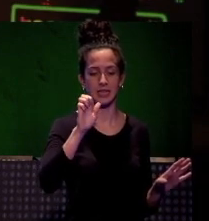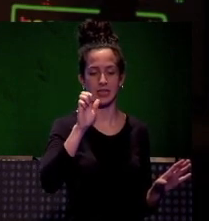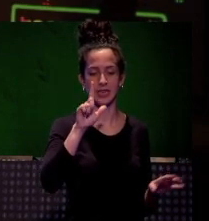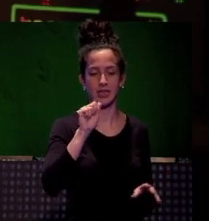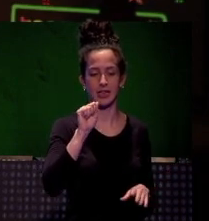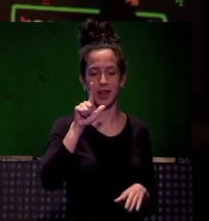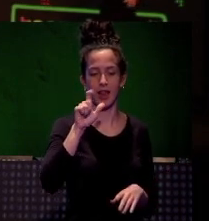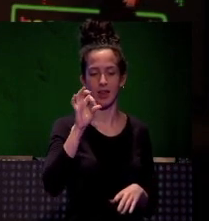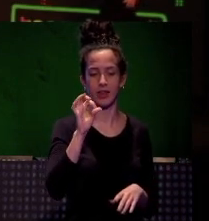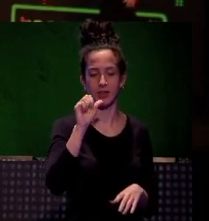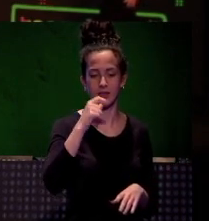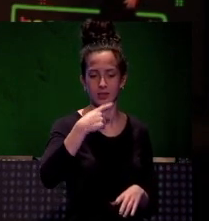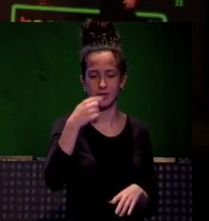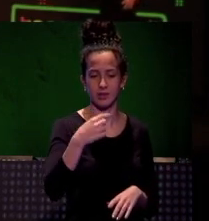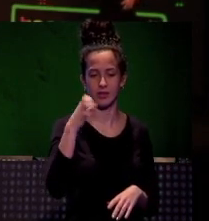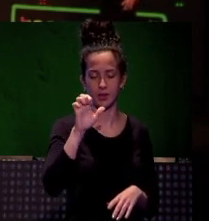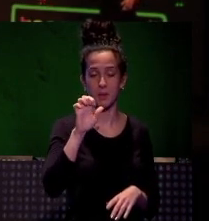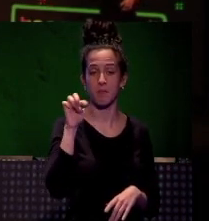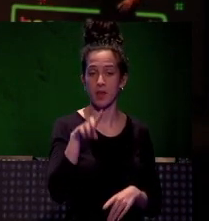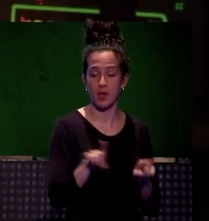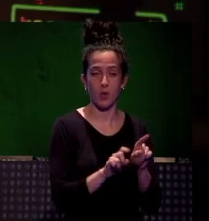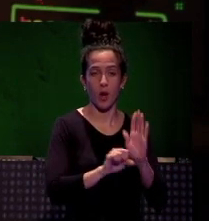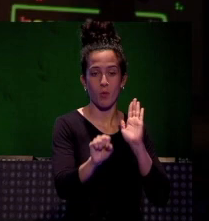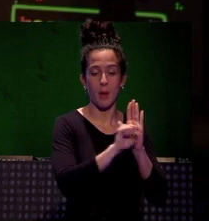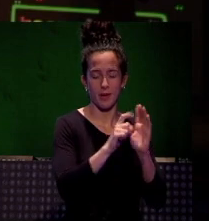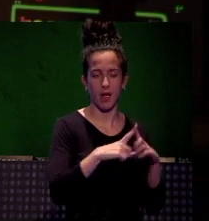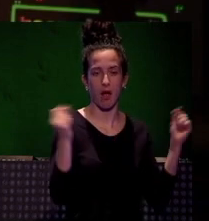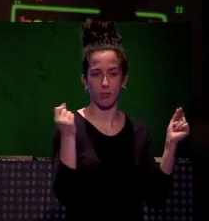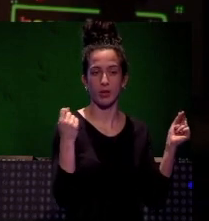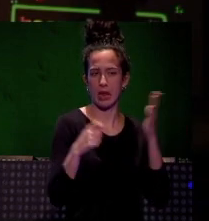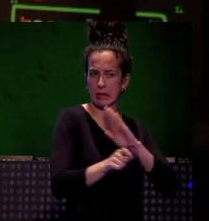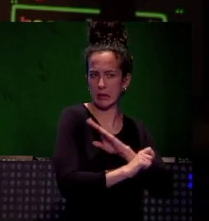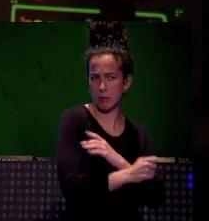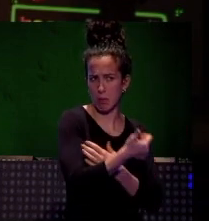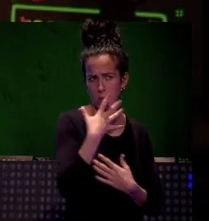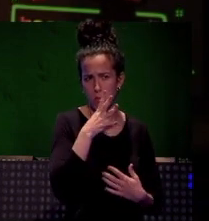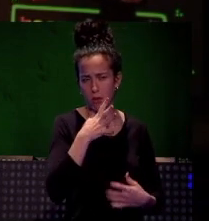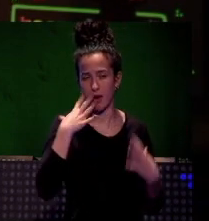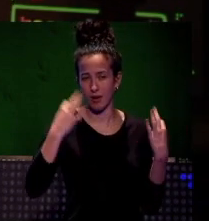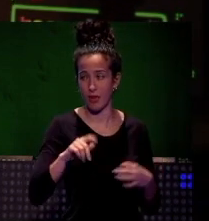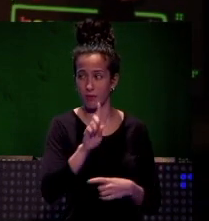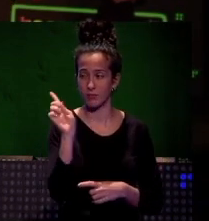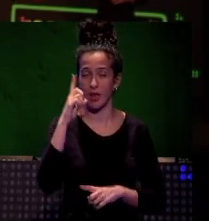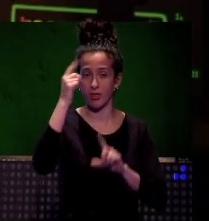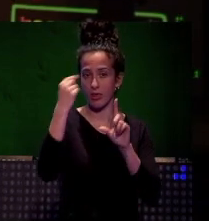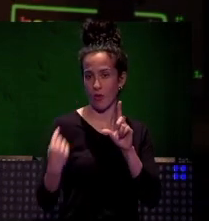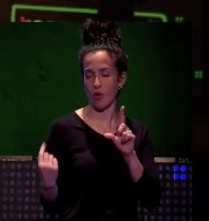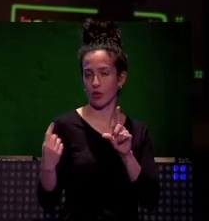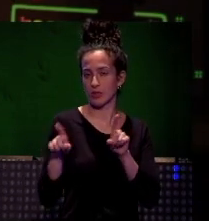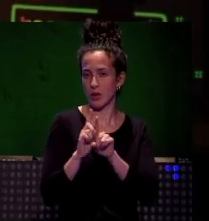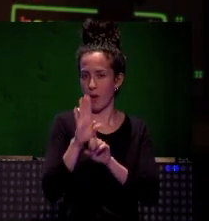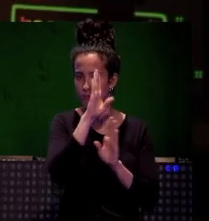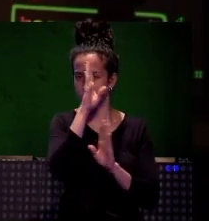hizo un poco de trampa porque realmente tenía unas tenía estos dibujos que estaban como escondidos dentro del